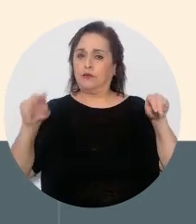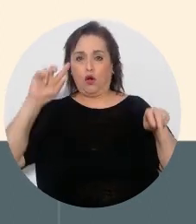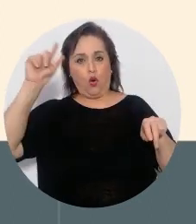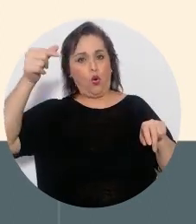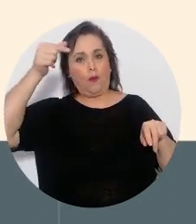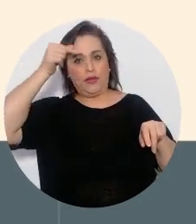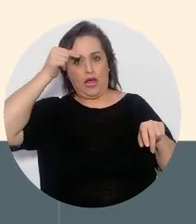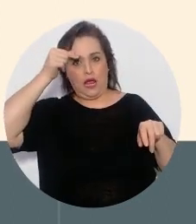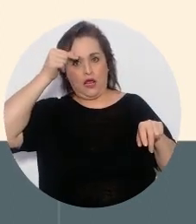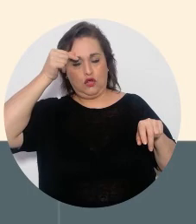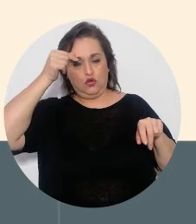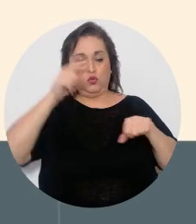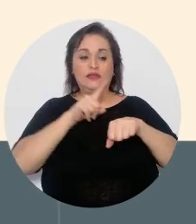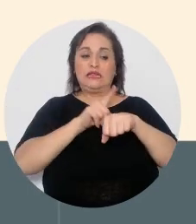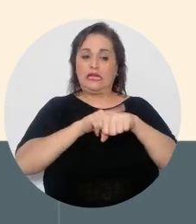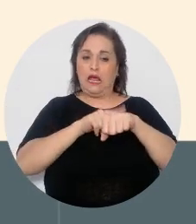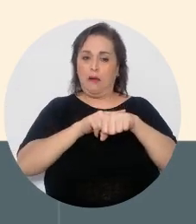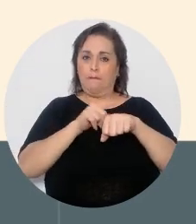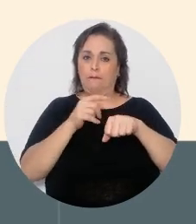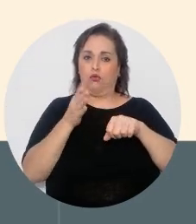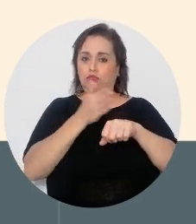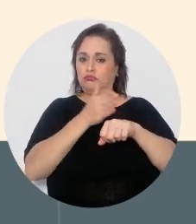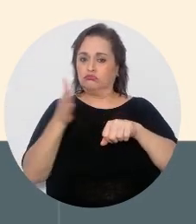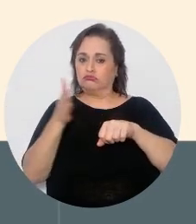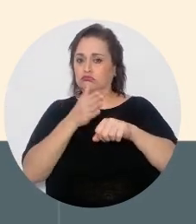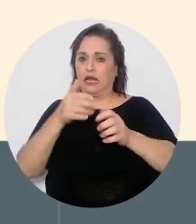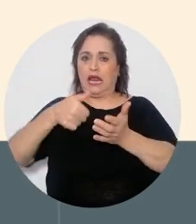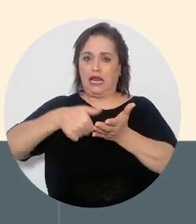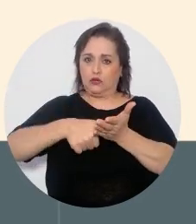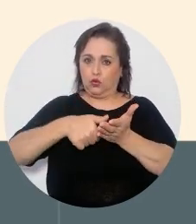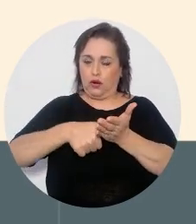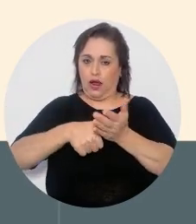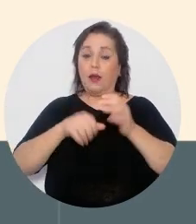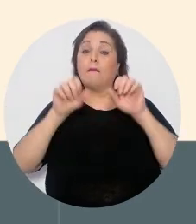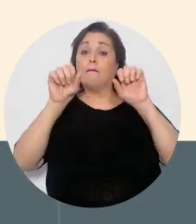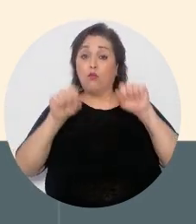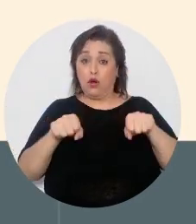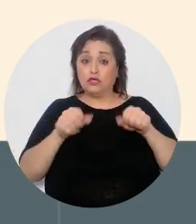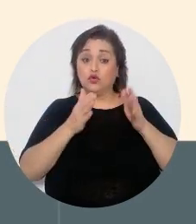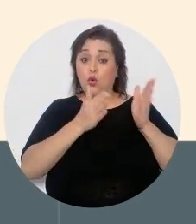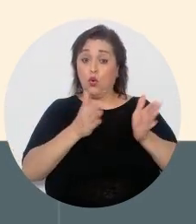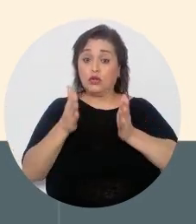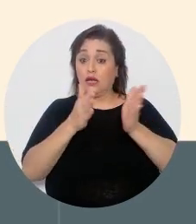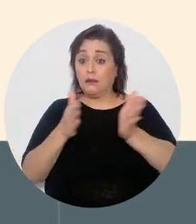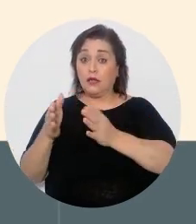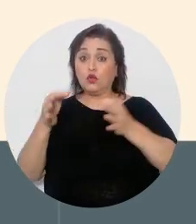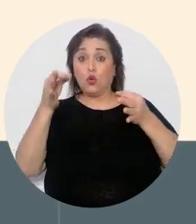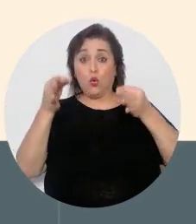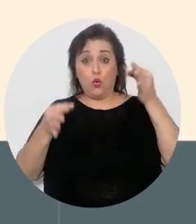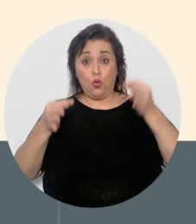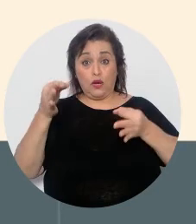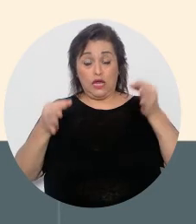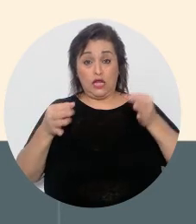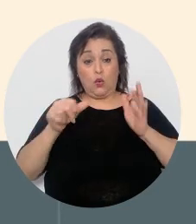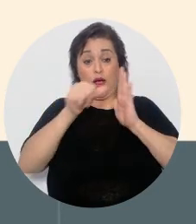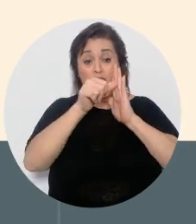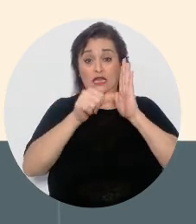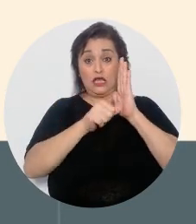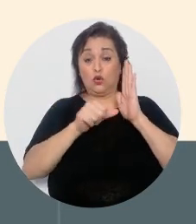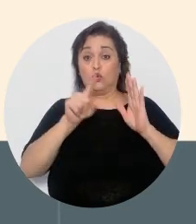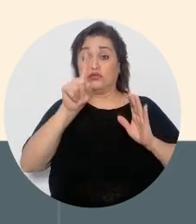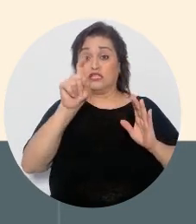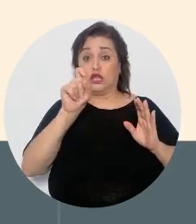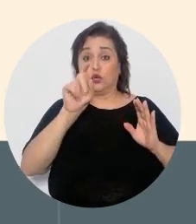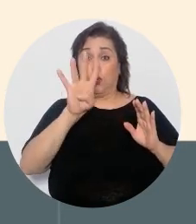la imparcialidad del gobierno frente a los torneos electorales. Por ello, en nuestro ordenamiento, en el